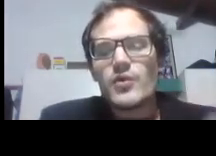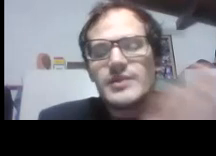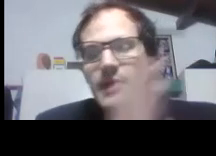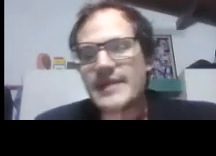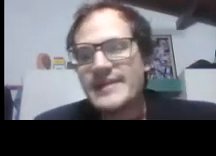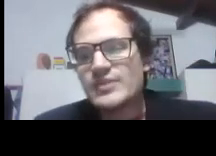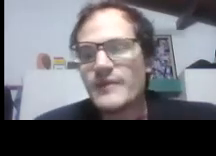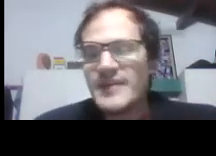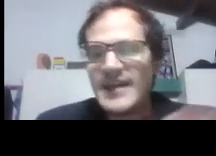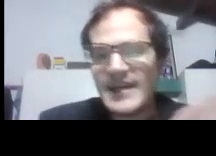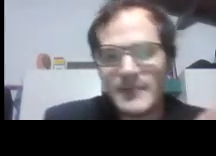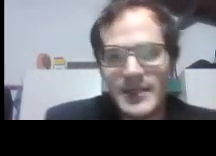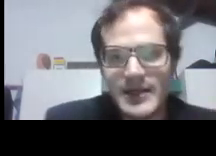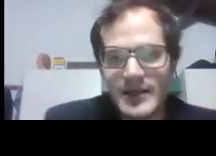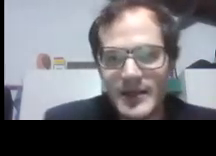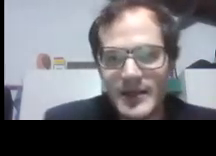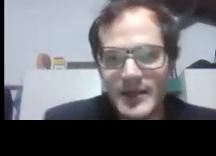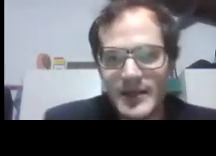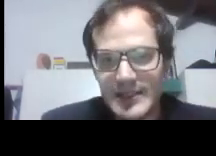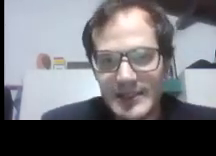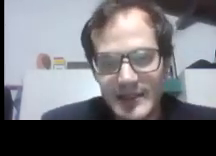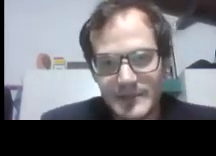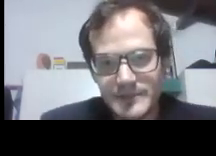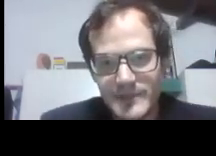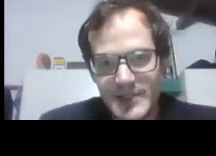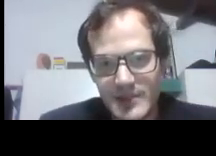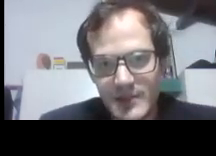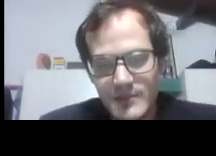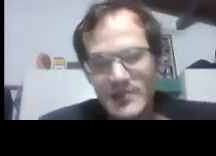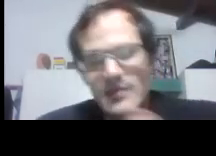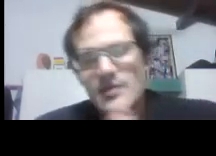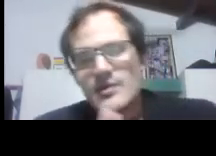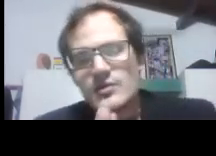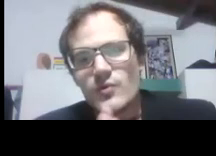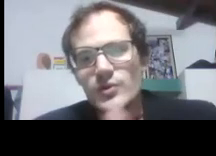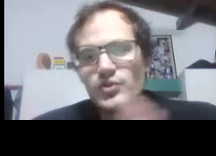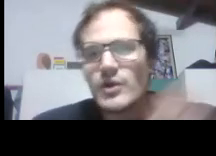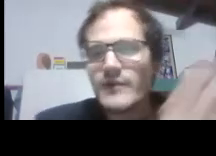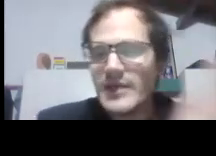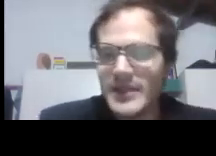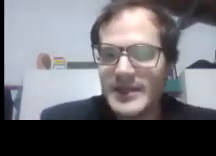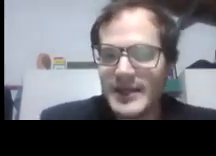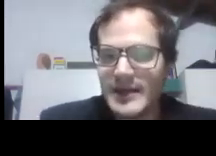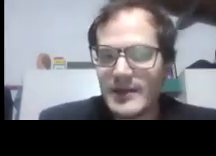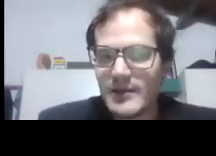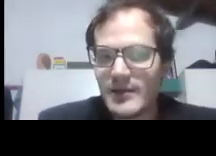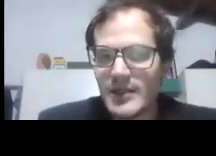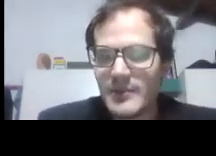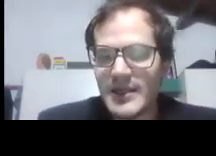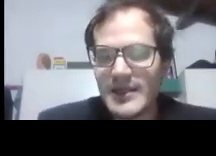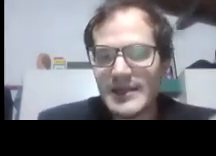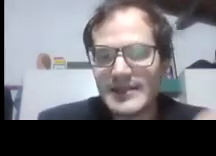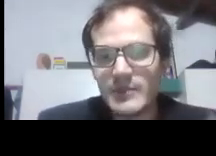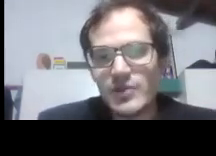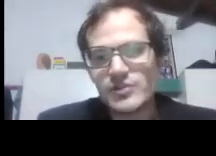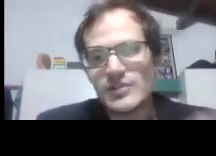cuando España todavía era enemiga de Inglaterra, ¿sí? Cuando todavía España era enemiga